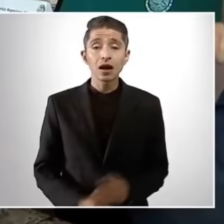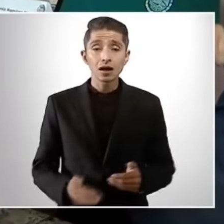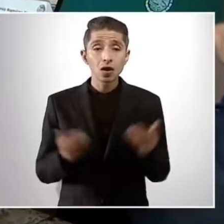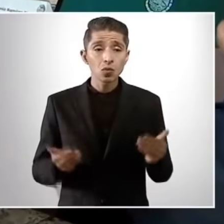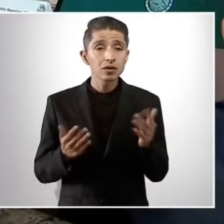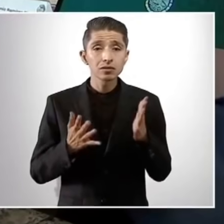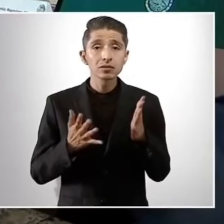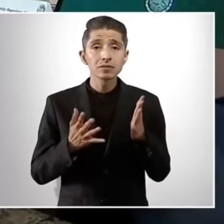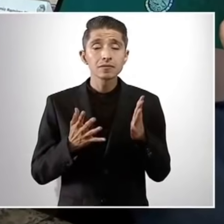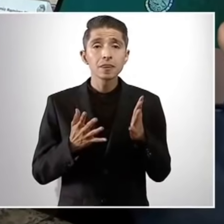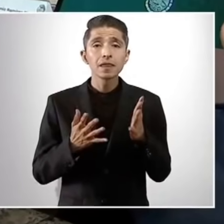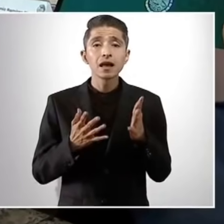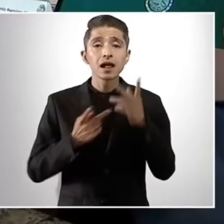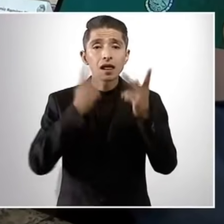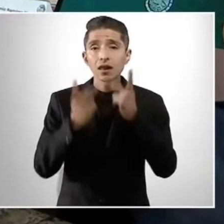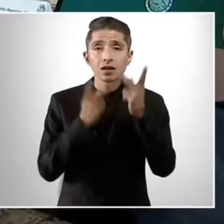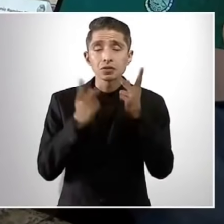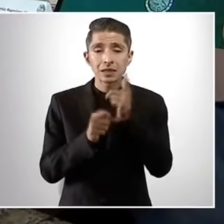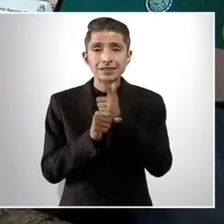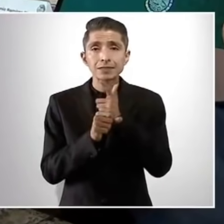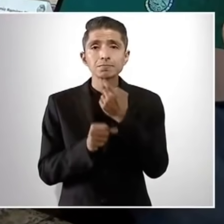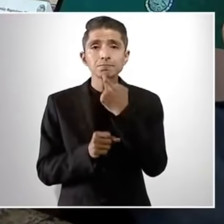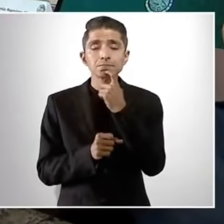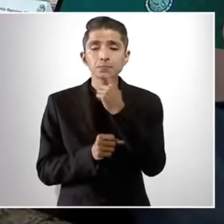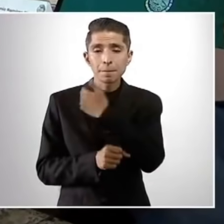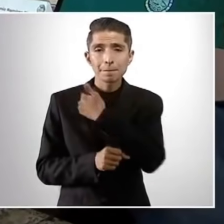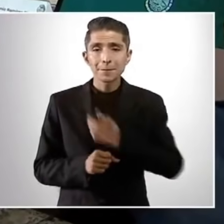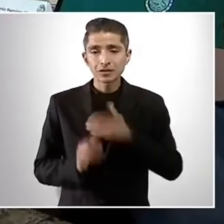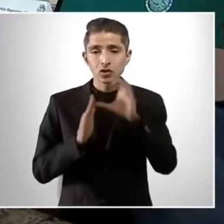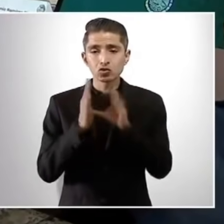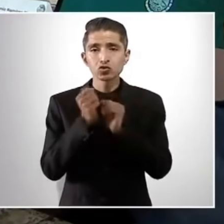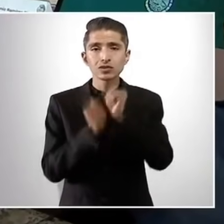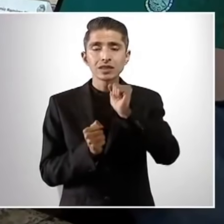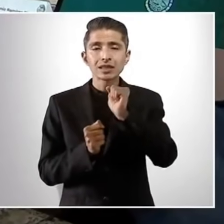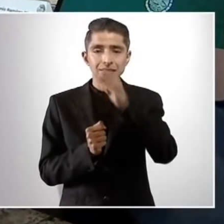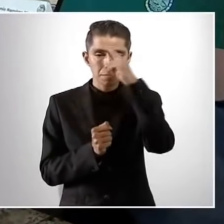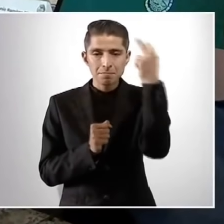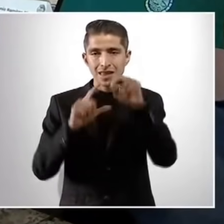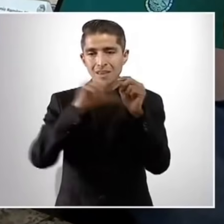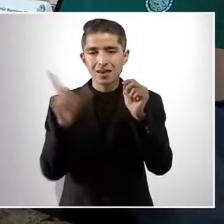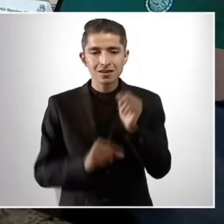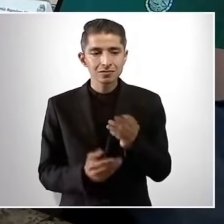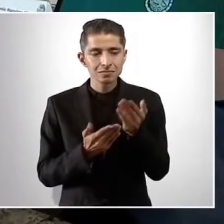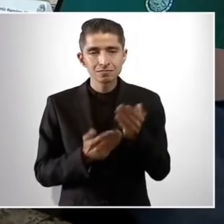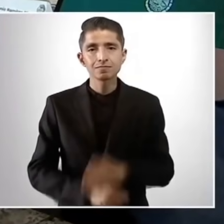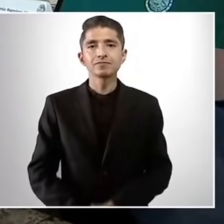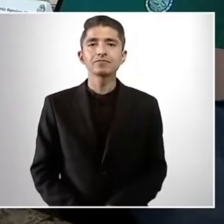trabajadora. Licenciado Andrés Manuel López Obrador, presidente constitucional de los Estados Unidos Mexicanos.